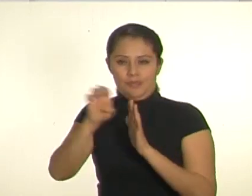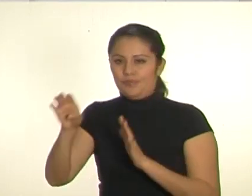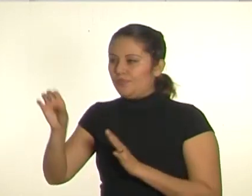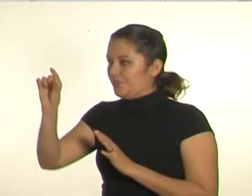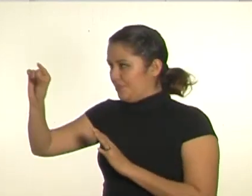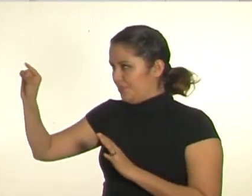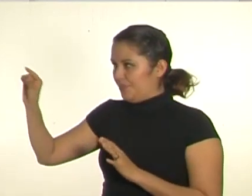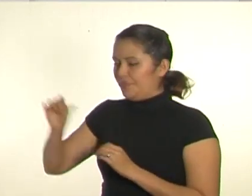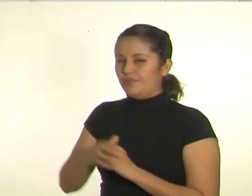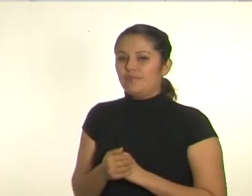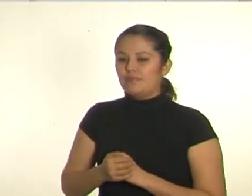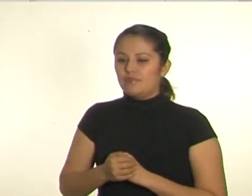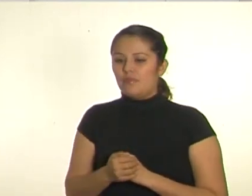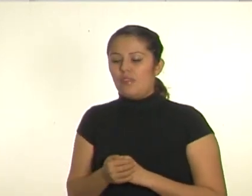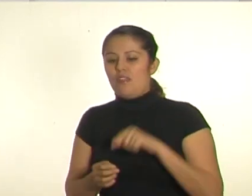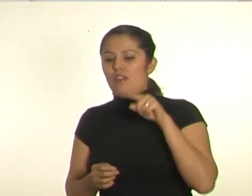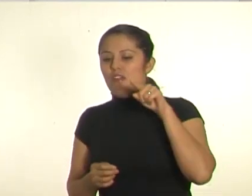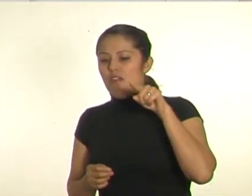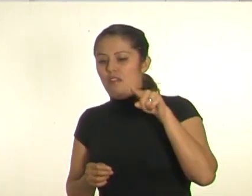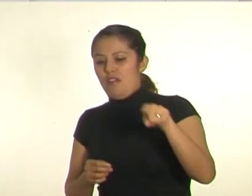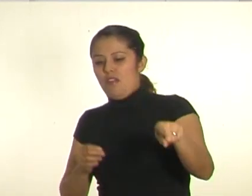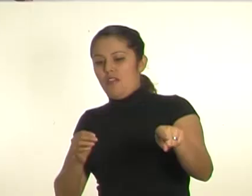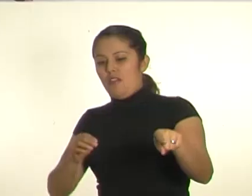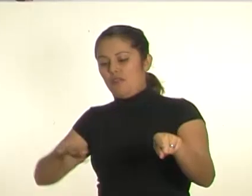Dice, ese señor es un coronel.